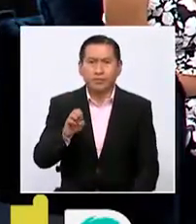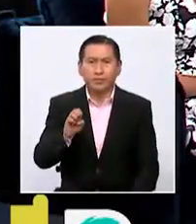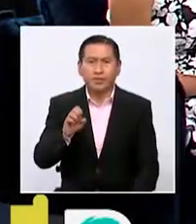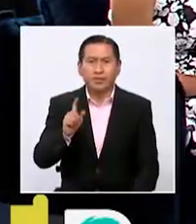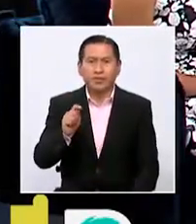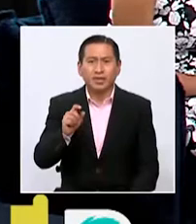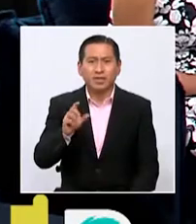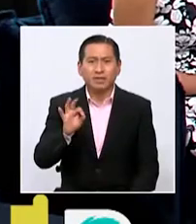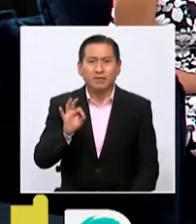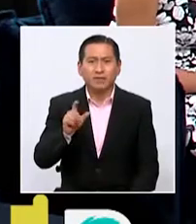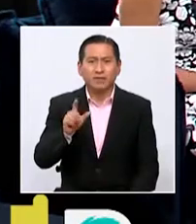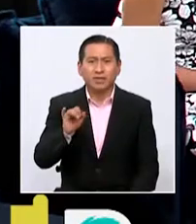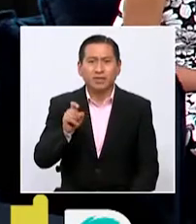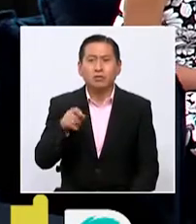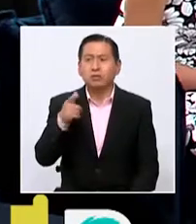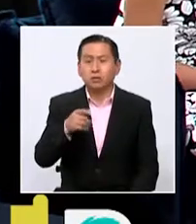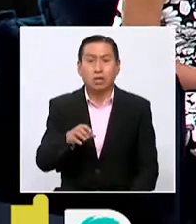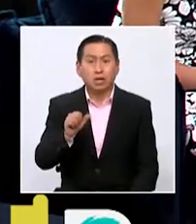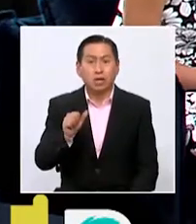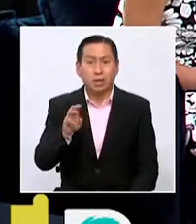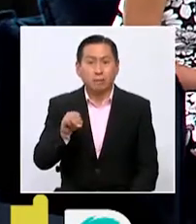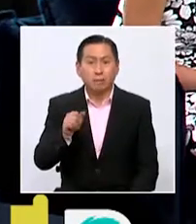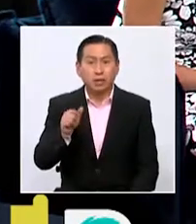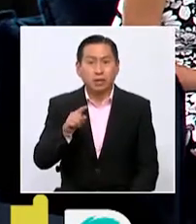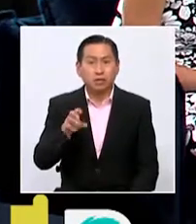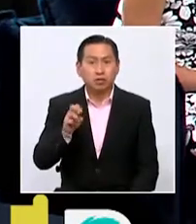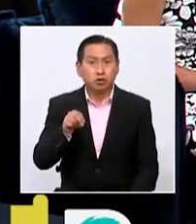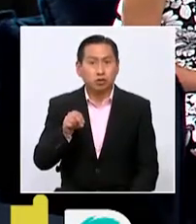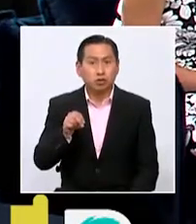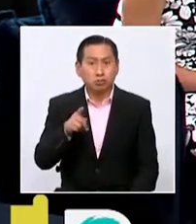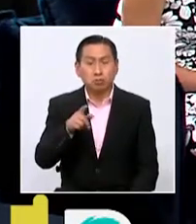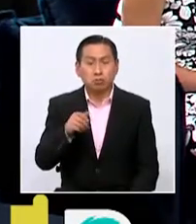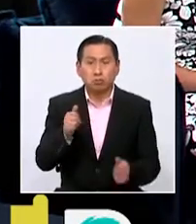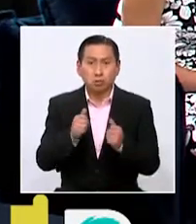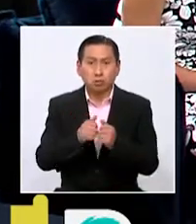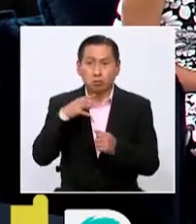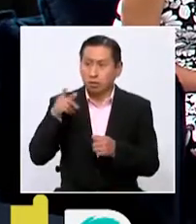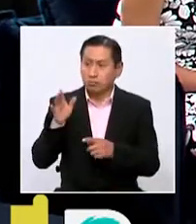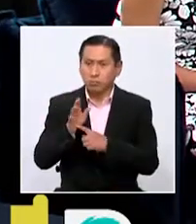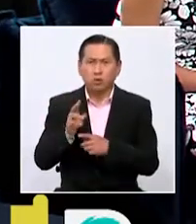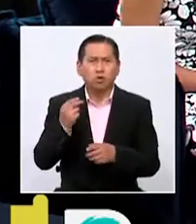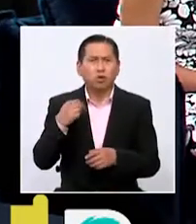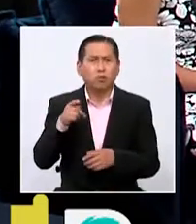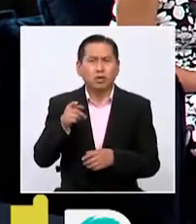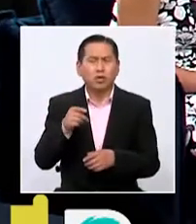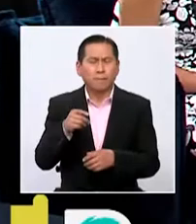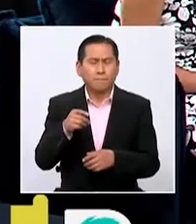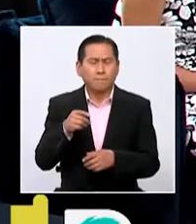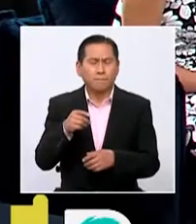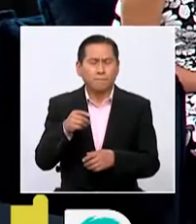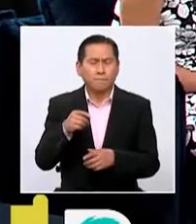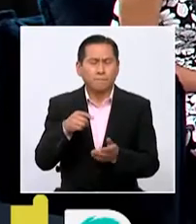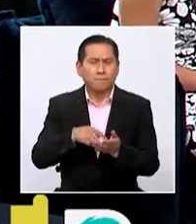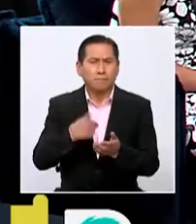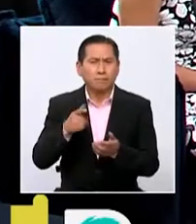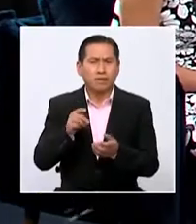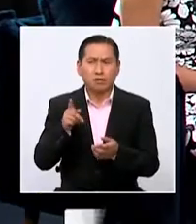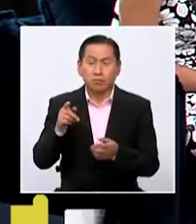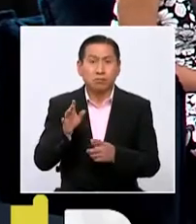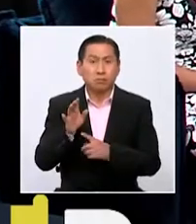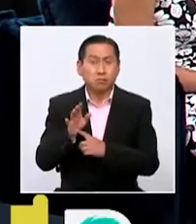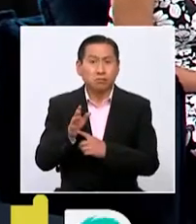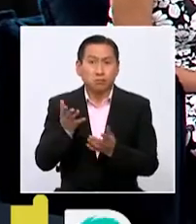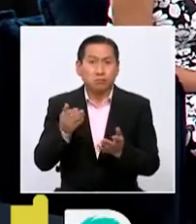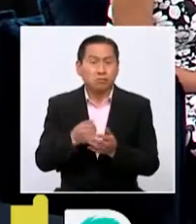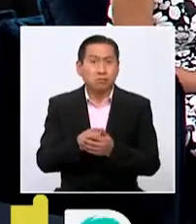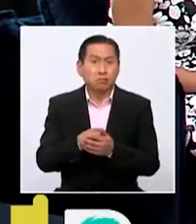una nueva plataforma por la que están, por la que han difundido una novela con Kate del Castillo, la Pitcu TV. Entonces, en esa medida yo creo